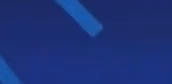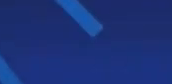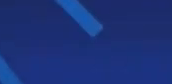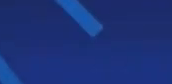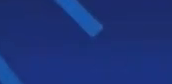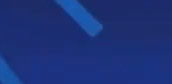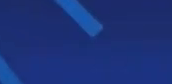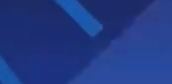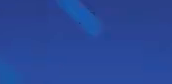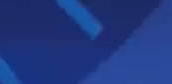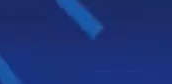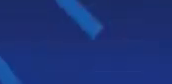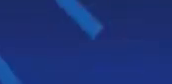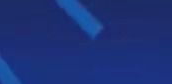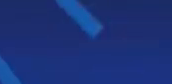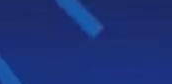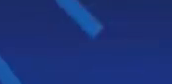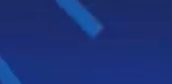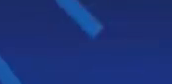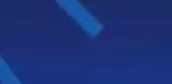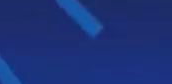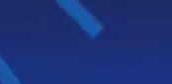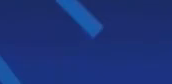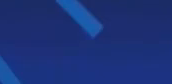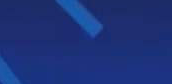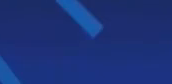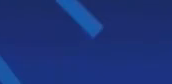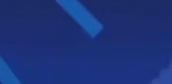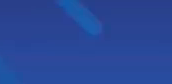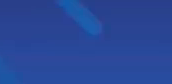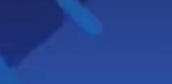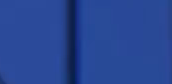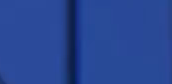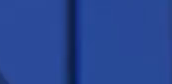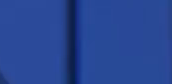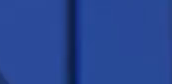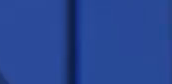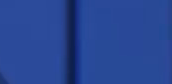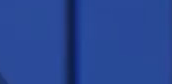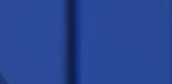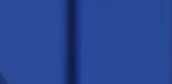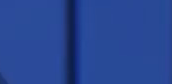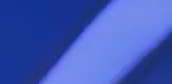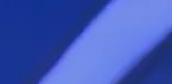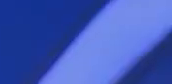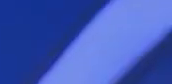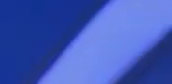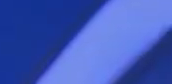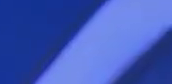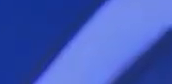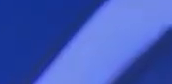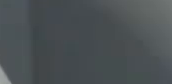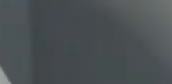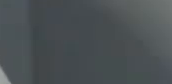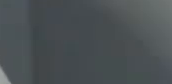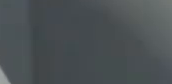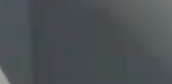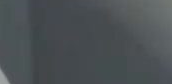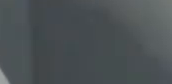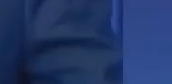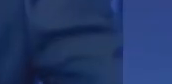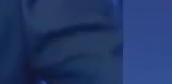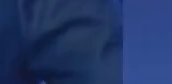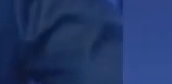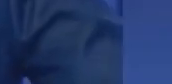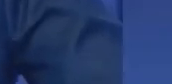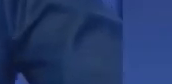Dicen que el tiempo es relativo, la opinión también. Por eso es necesario saber quién opina y por qué